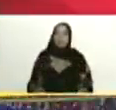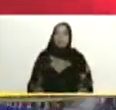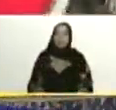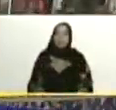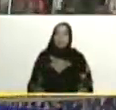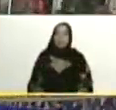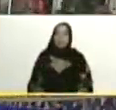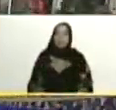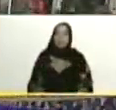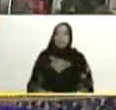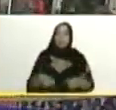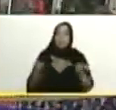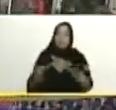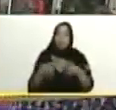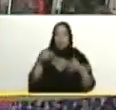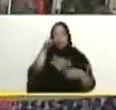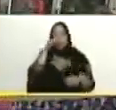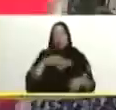Con la unión del pueblo,